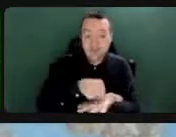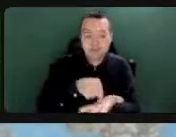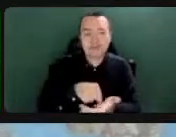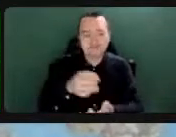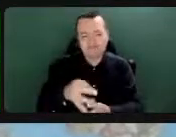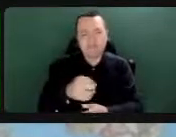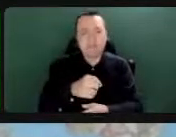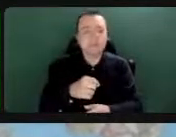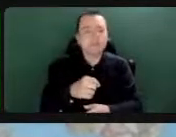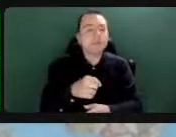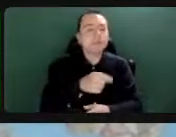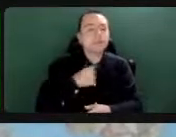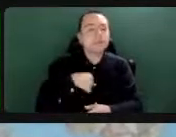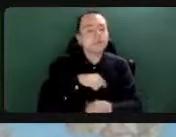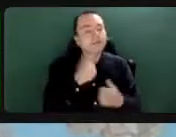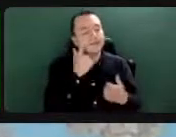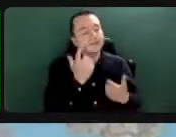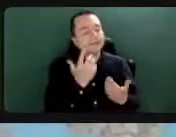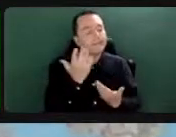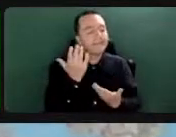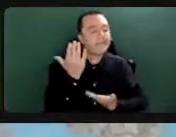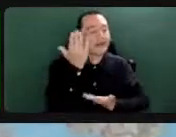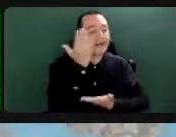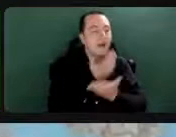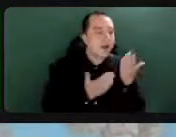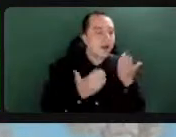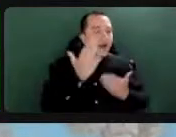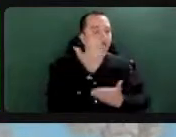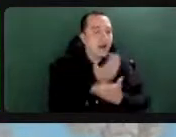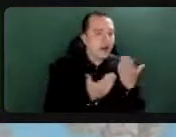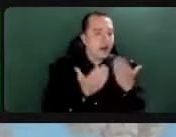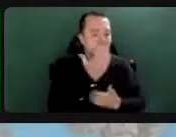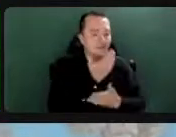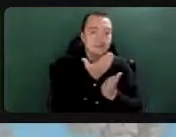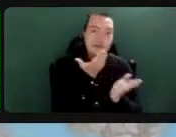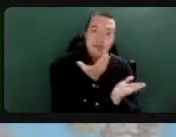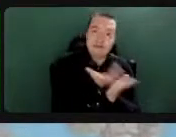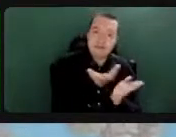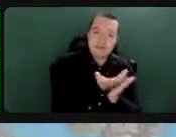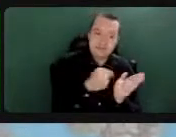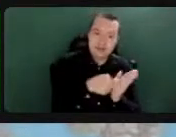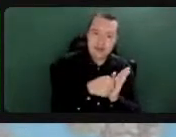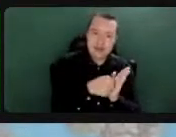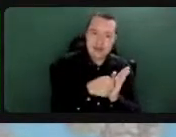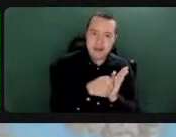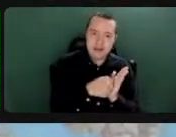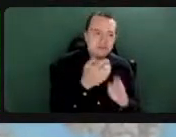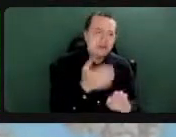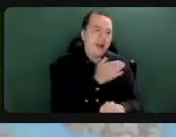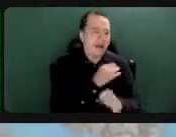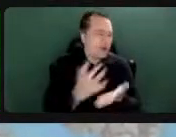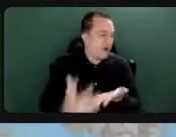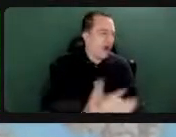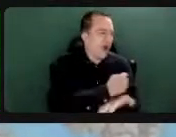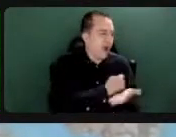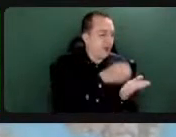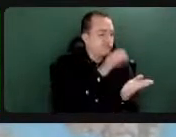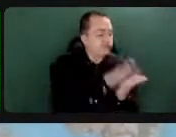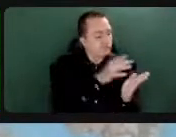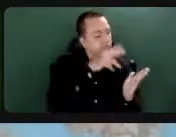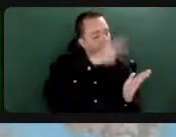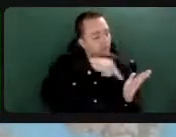análisis, no solo de la evidencia que ya existe, pero además trabajar y